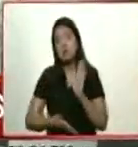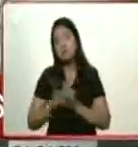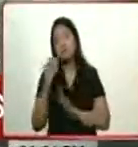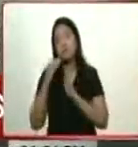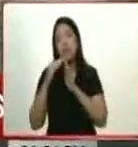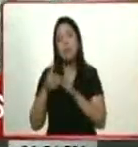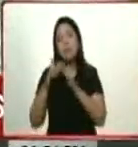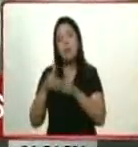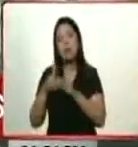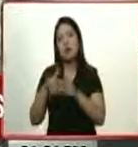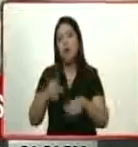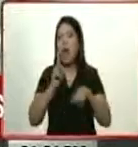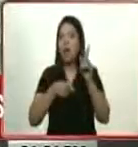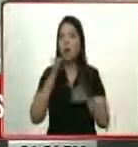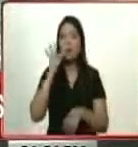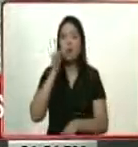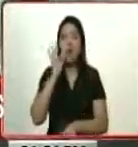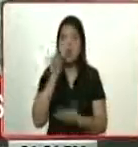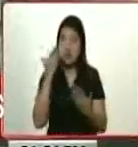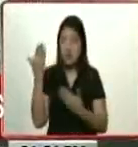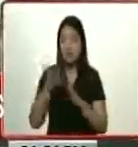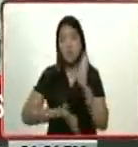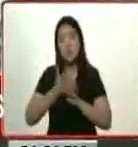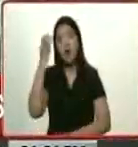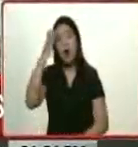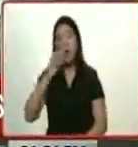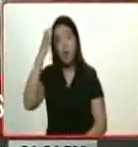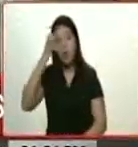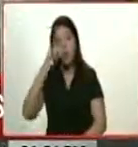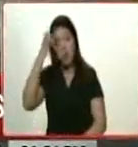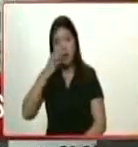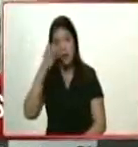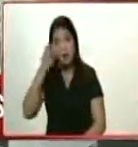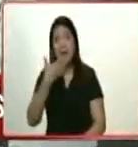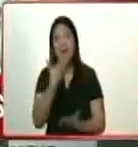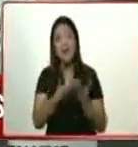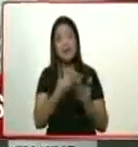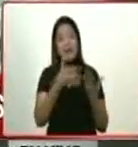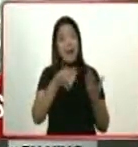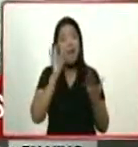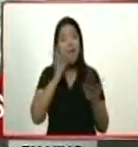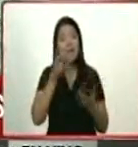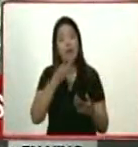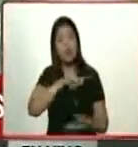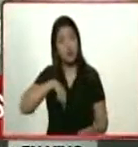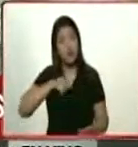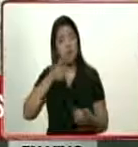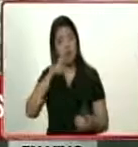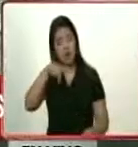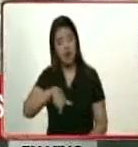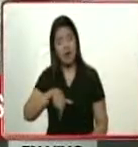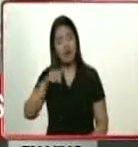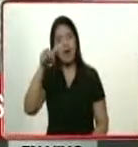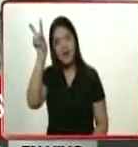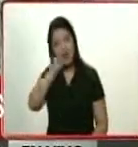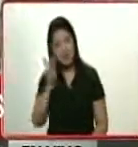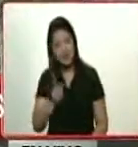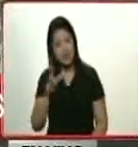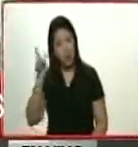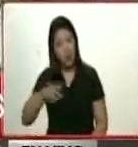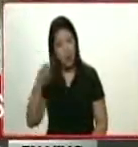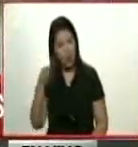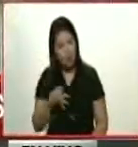los primeros camioncitos de manera legal. De manera legal, no por ahí ruleteando por caminos verdes, no,